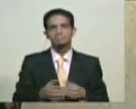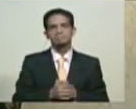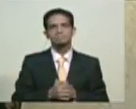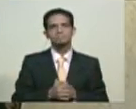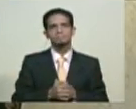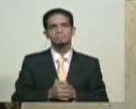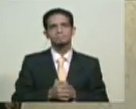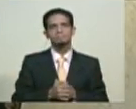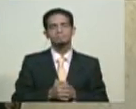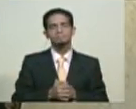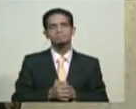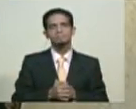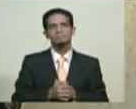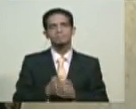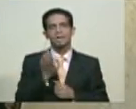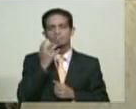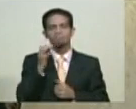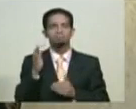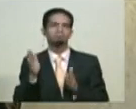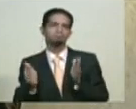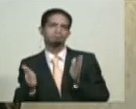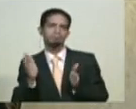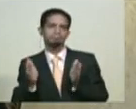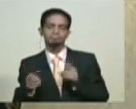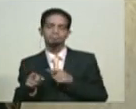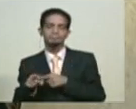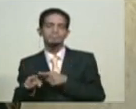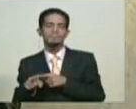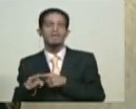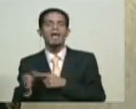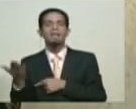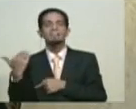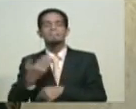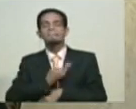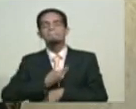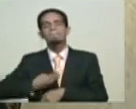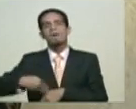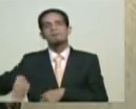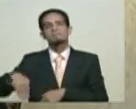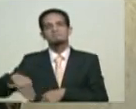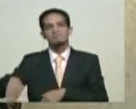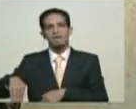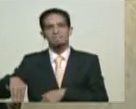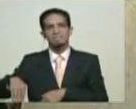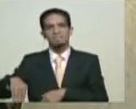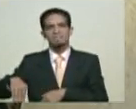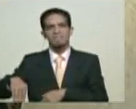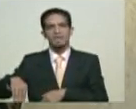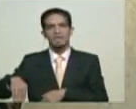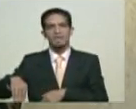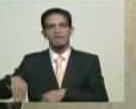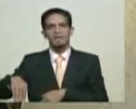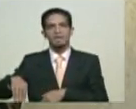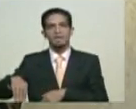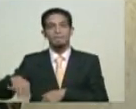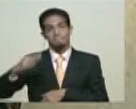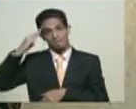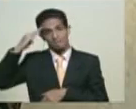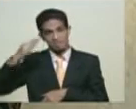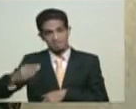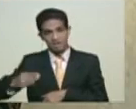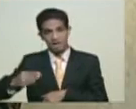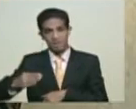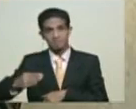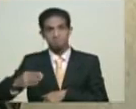Sobre todo en el periodo ese llamado dictatorial de Marcos Pérez Jiménez, donde se vislumbró un proyecto nacional en el campo